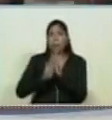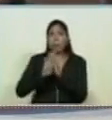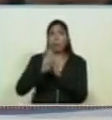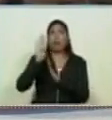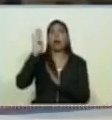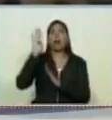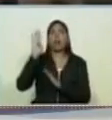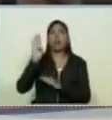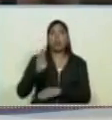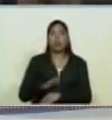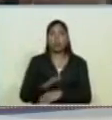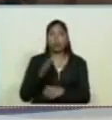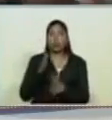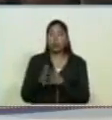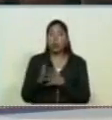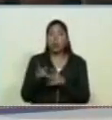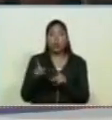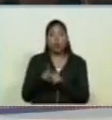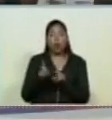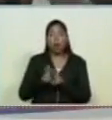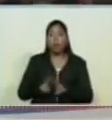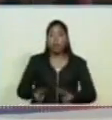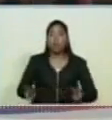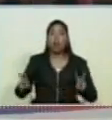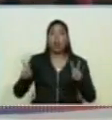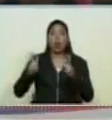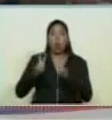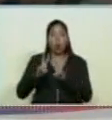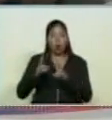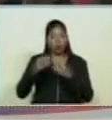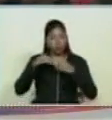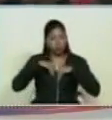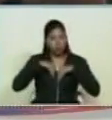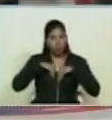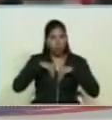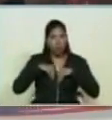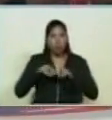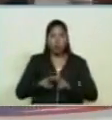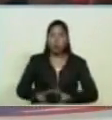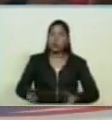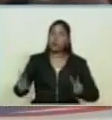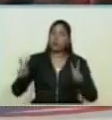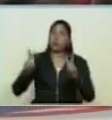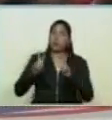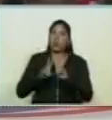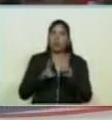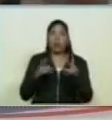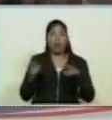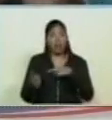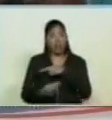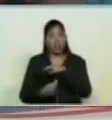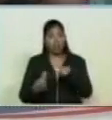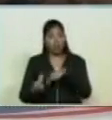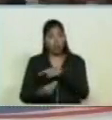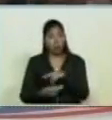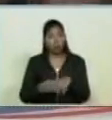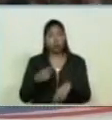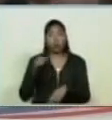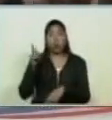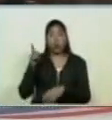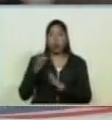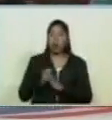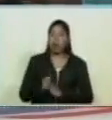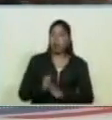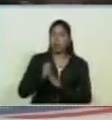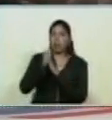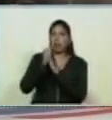más nuestros valores, nuestros principios y va a garantizar que solo en esta revolución bolivariana, dirigida como por